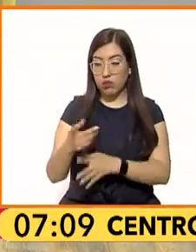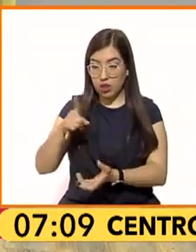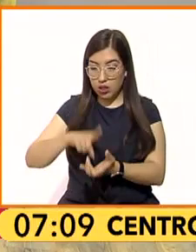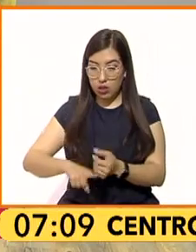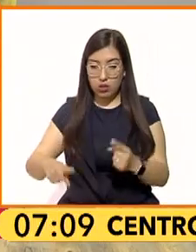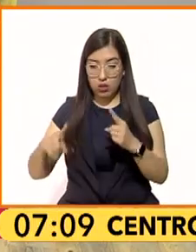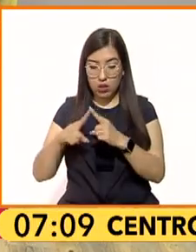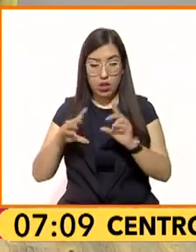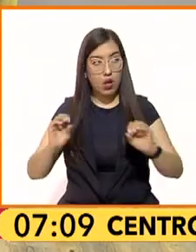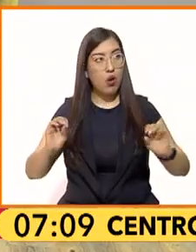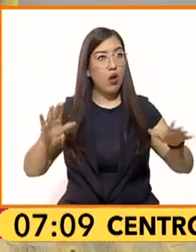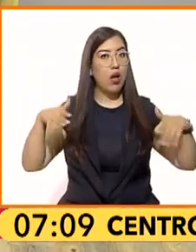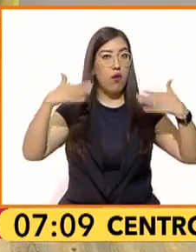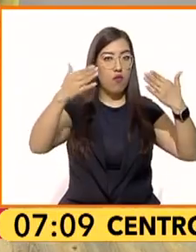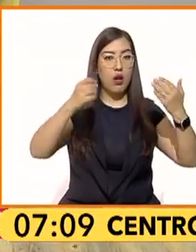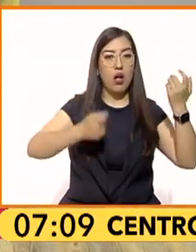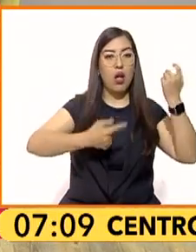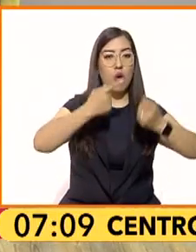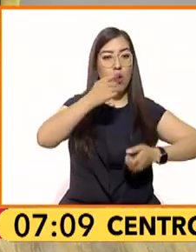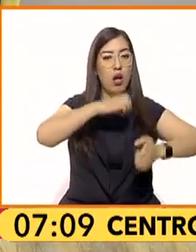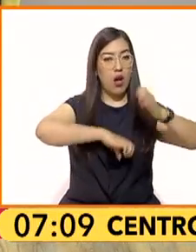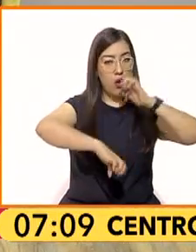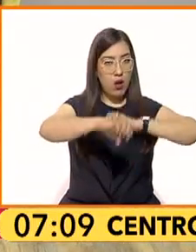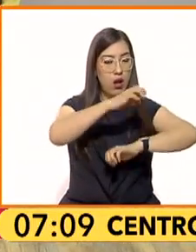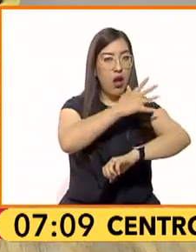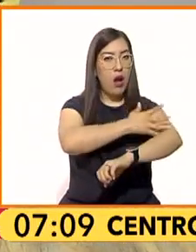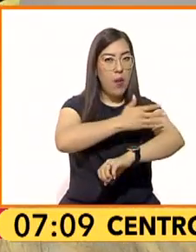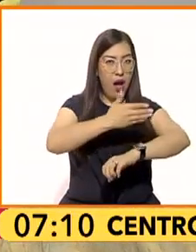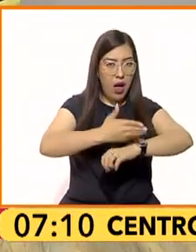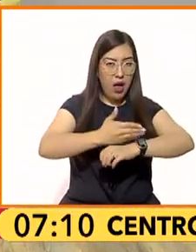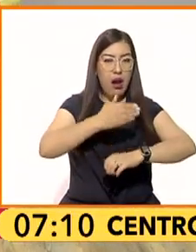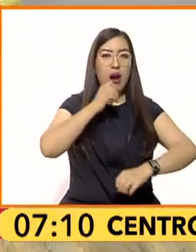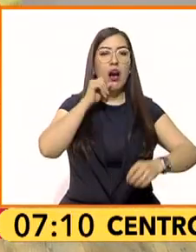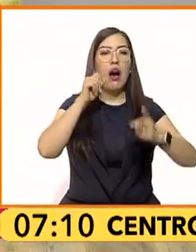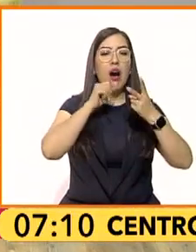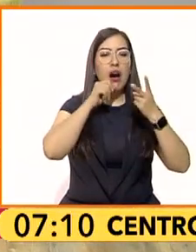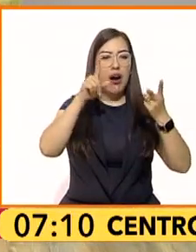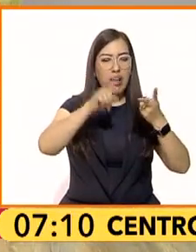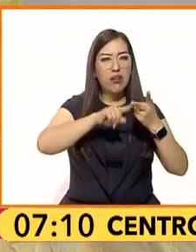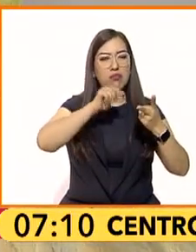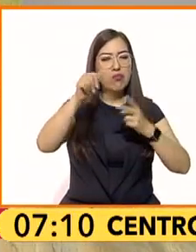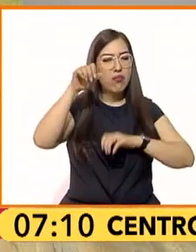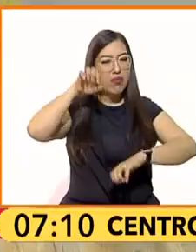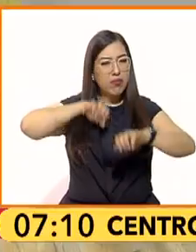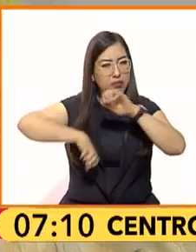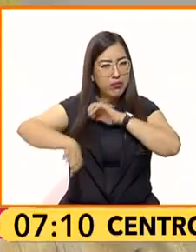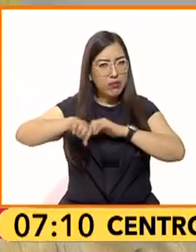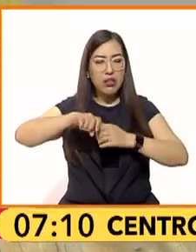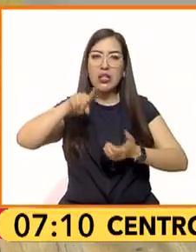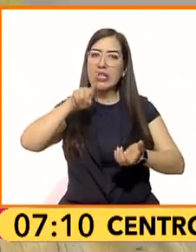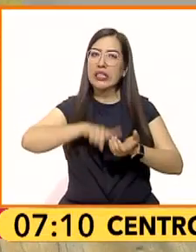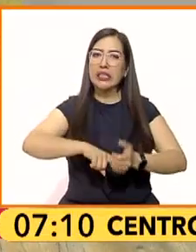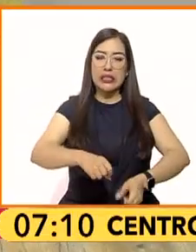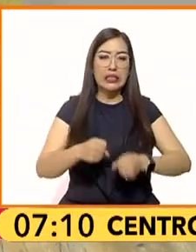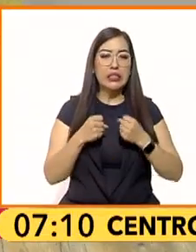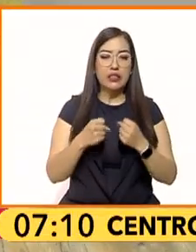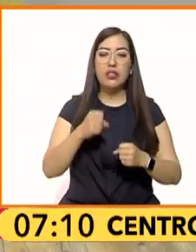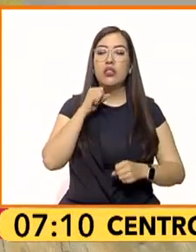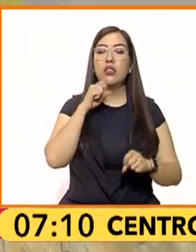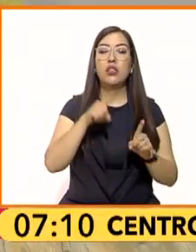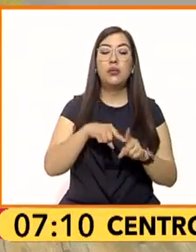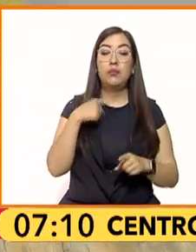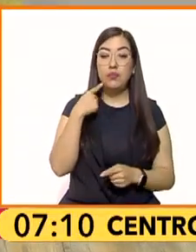externamente, empresas madereras, empresas de extracción, ¿no? Tuvo una fuerte oposición internamente, diciendo es